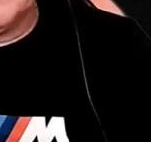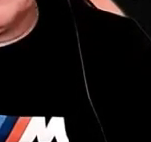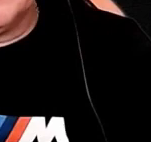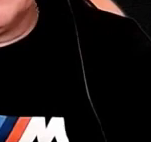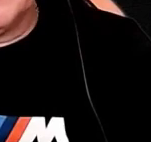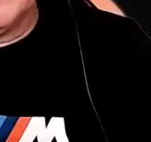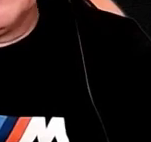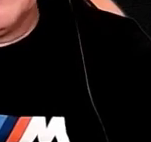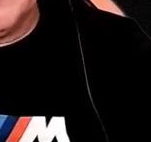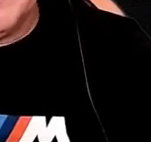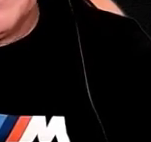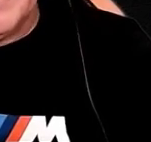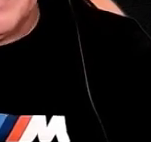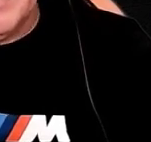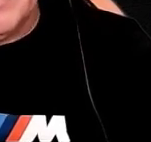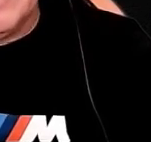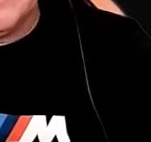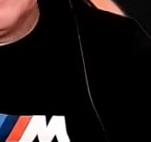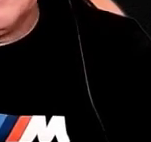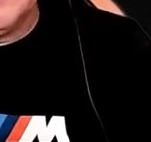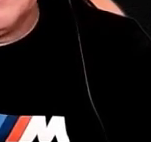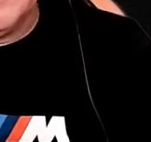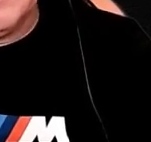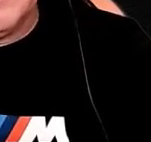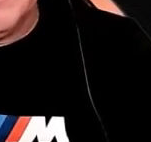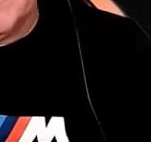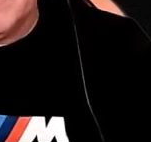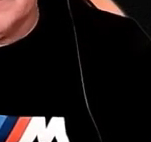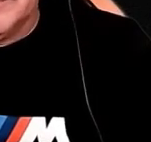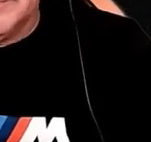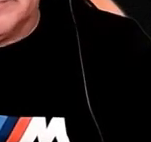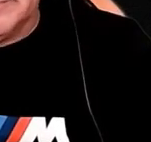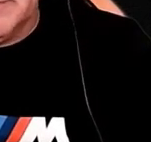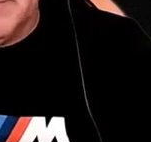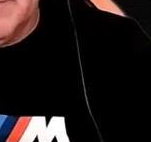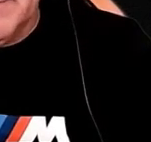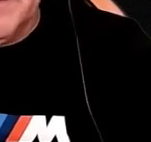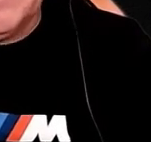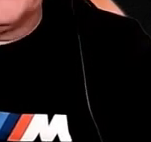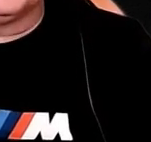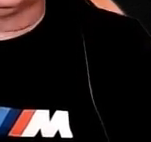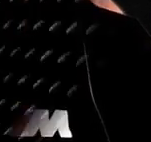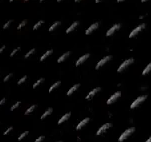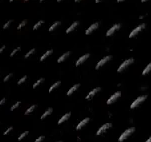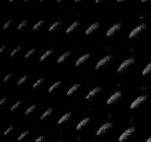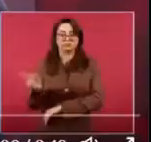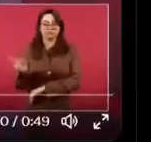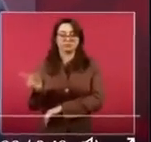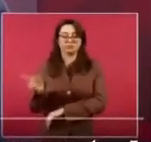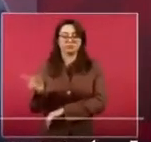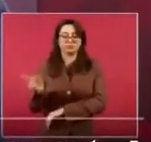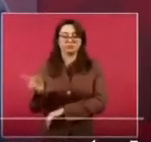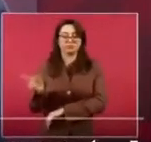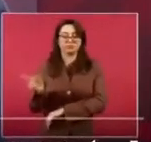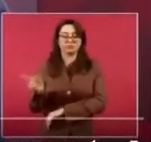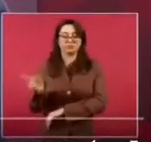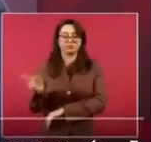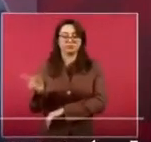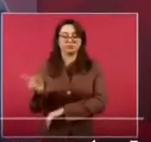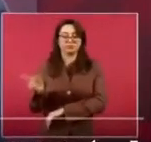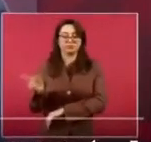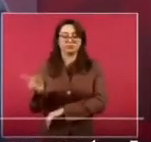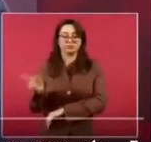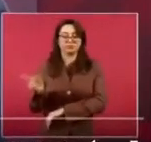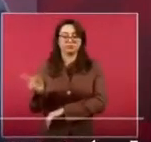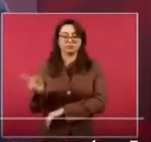no van en busca de ese tipo de situaciones, Carlos, es decir, de los beneficios más que para los bolsillos